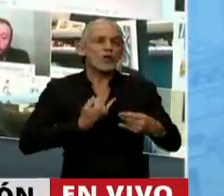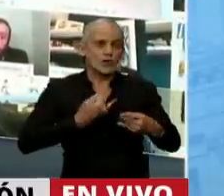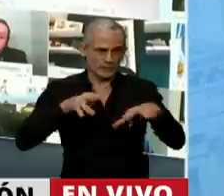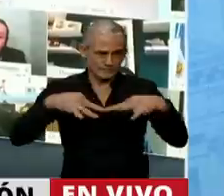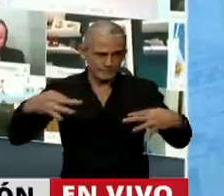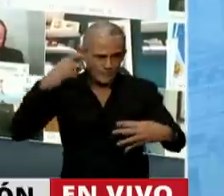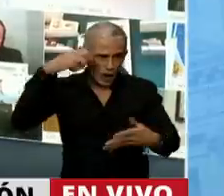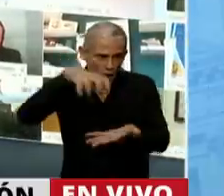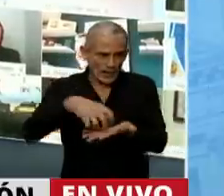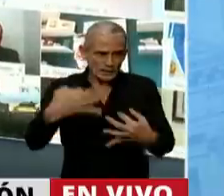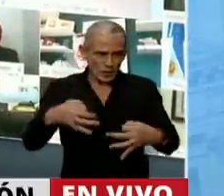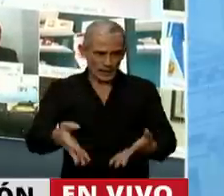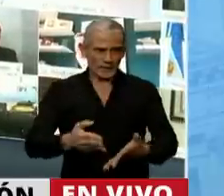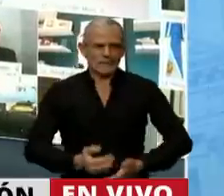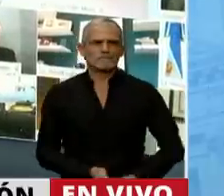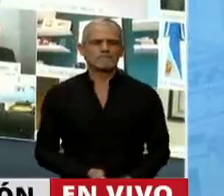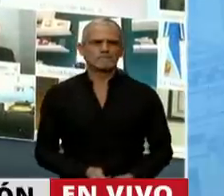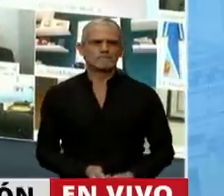Con respecto a